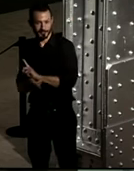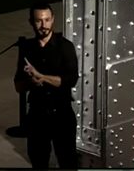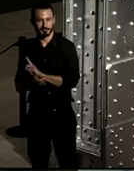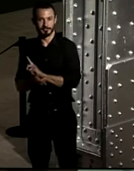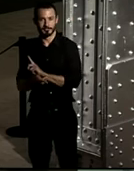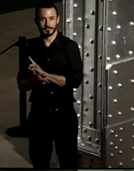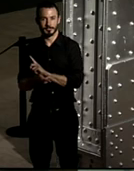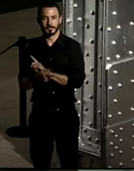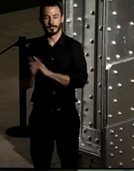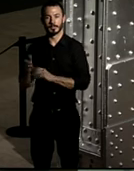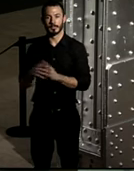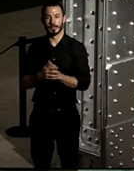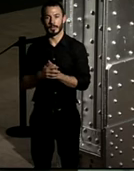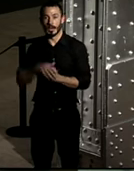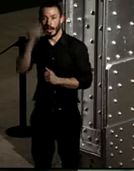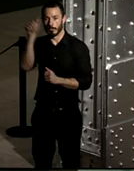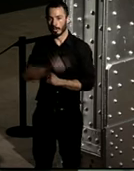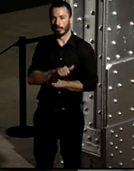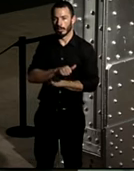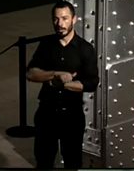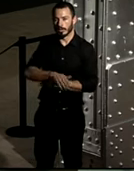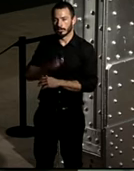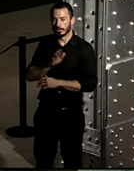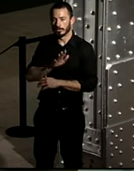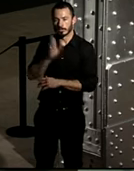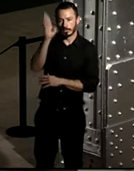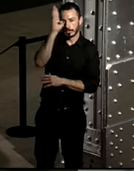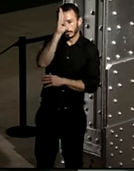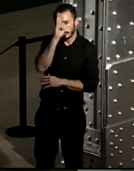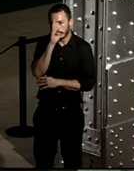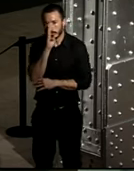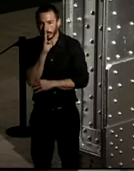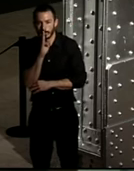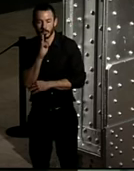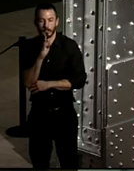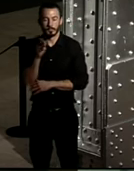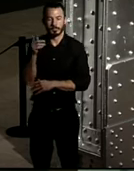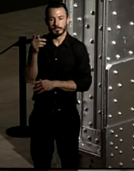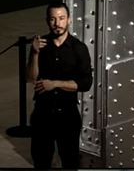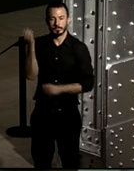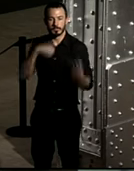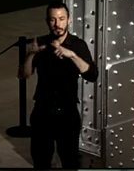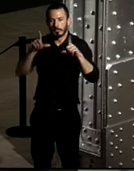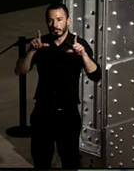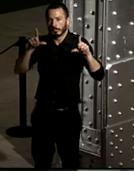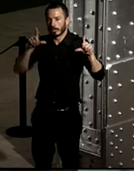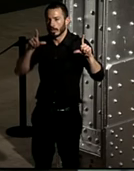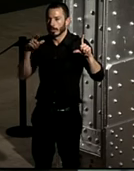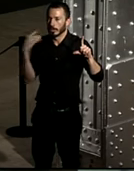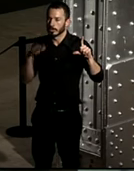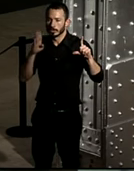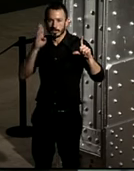lo que hizo es ocultarlo en vez de mostrarlo, ¿no? En un personaje también muy turbio, pero con una apariencia muy limpia,